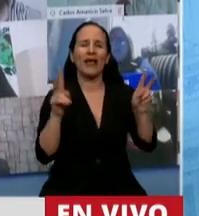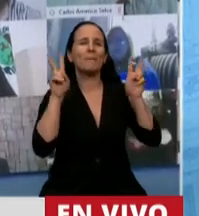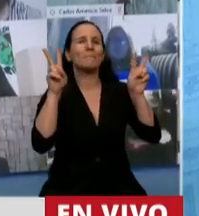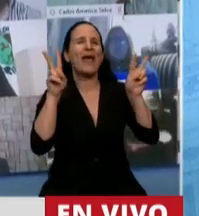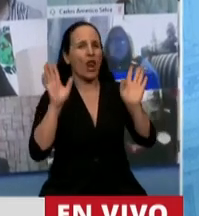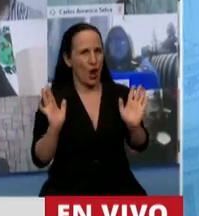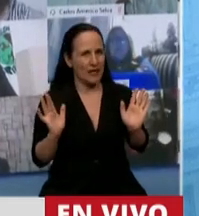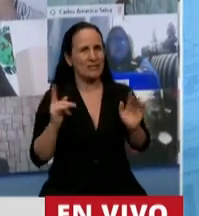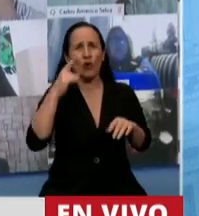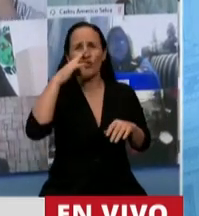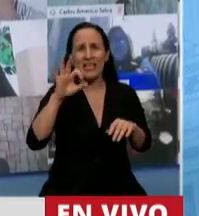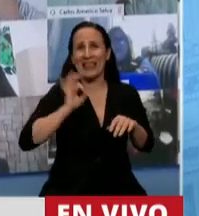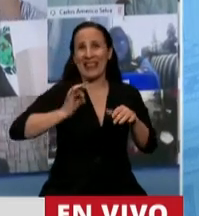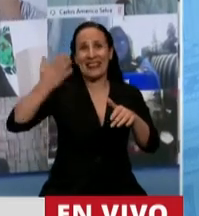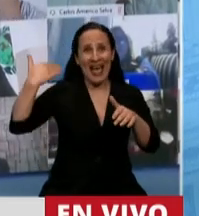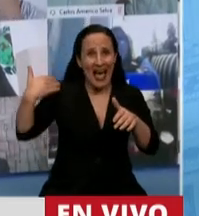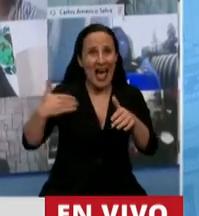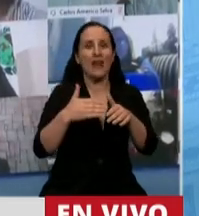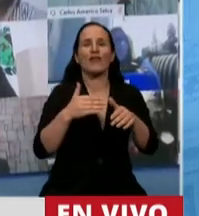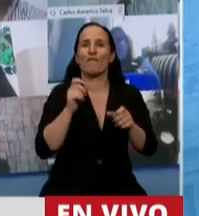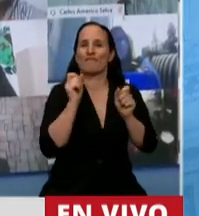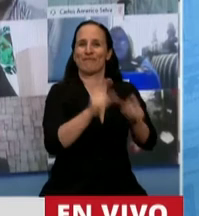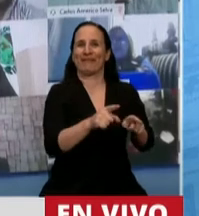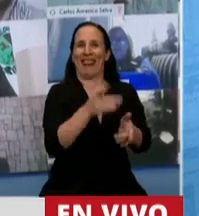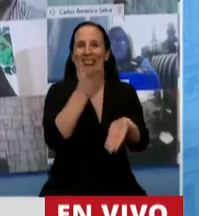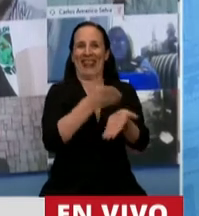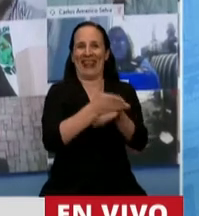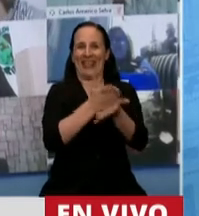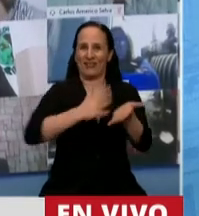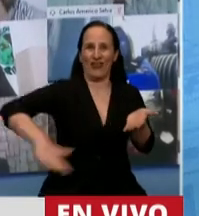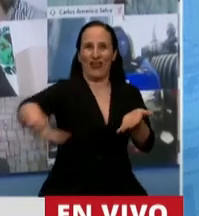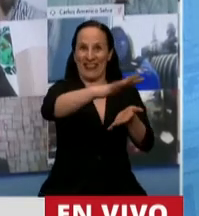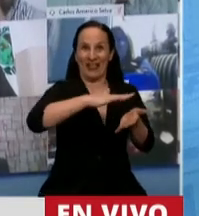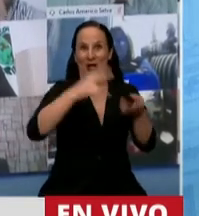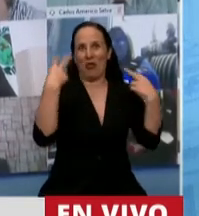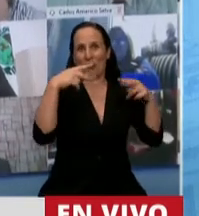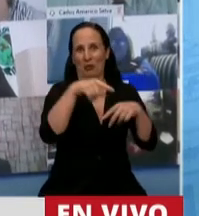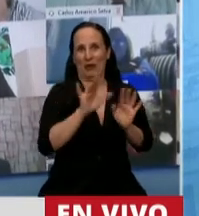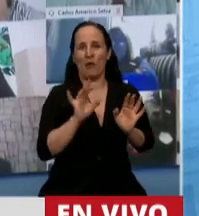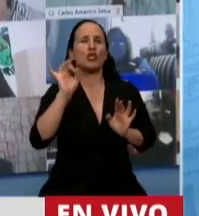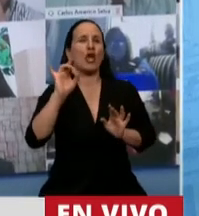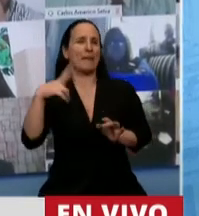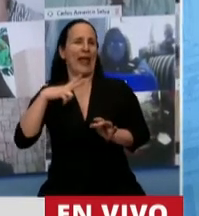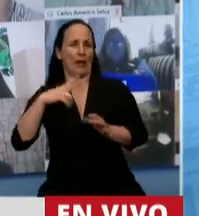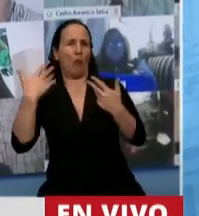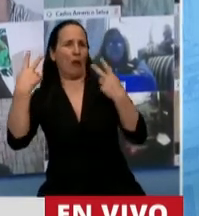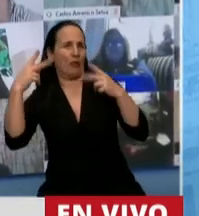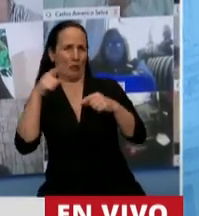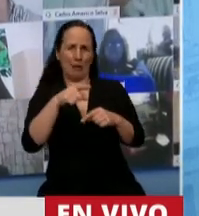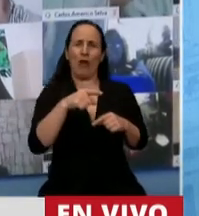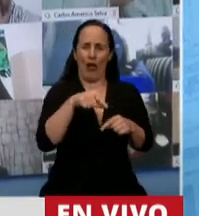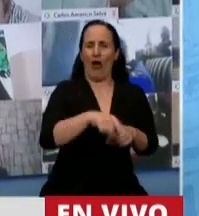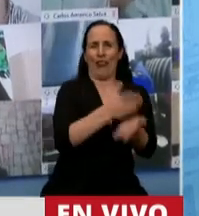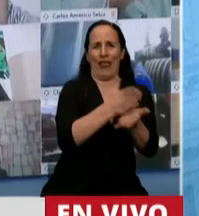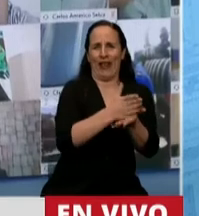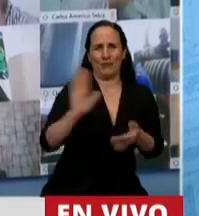más de 70 años convirtió el turismo en un derecho masivo y no en un privilegio de clase. Hoy estamos